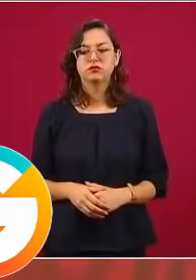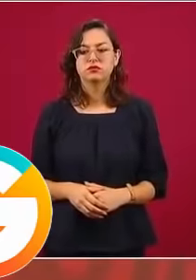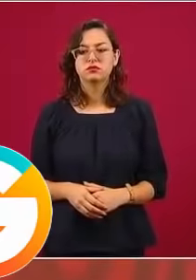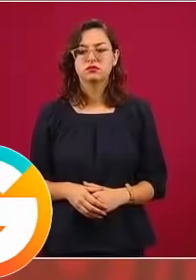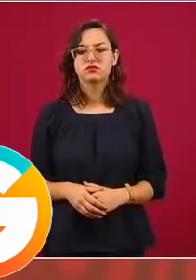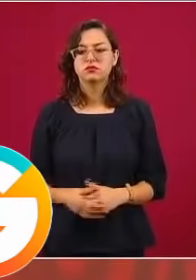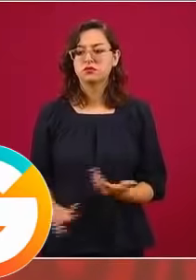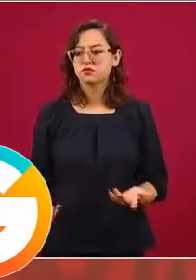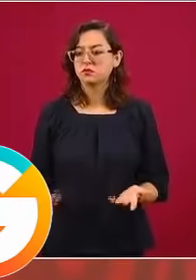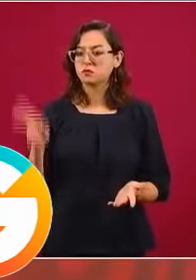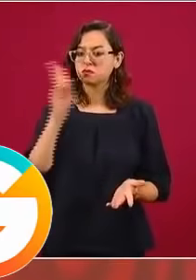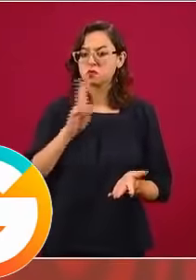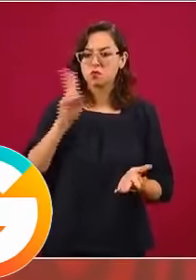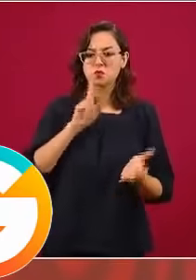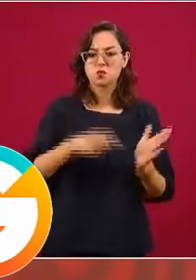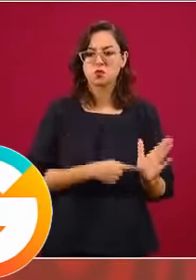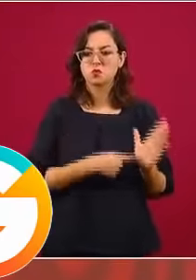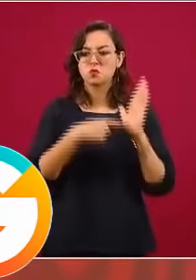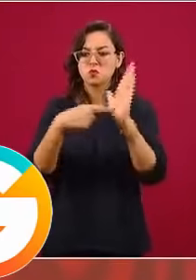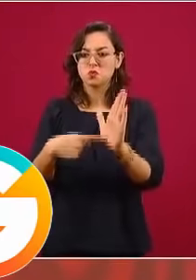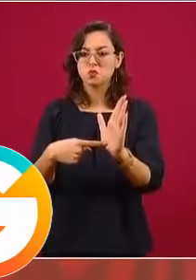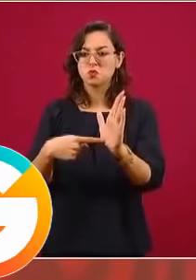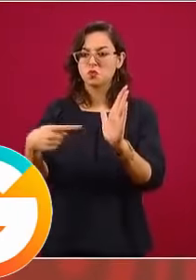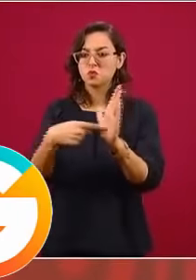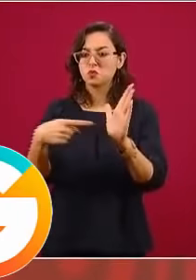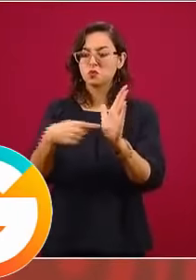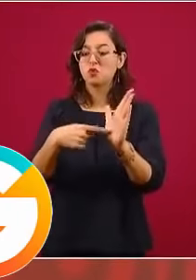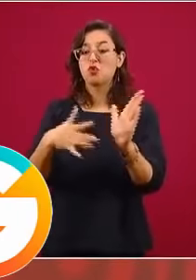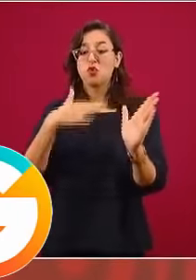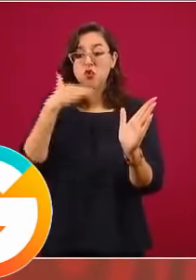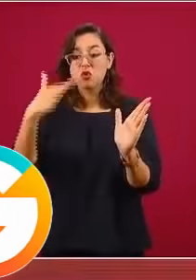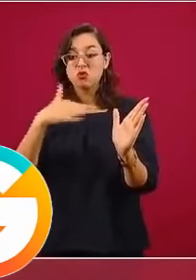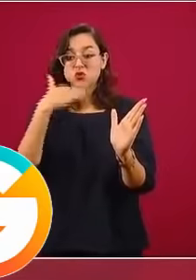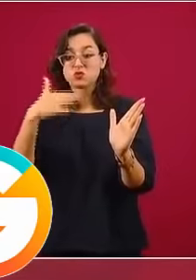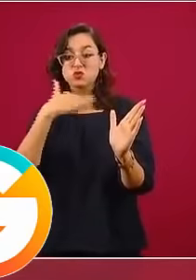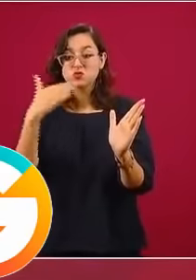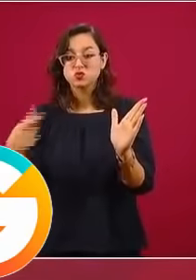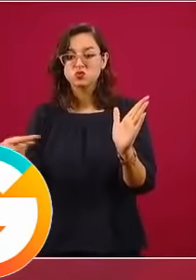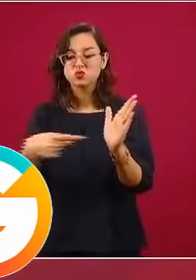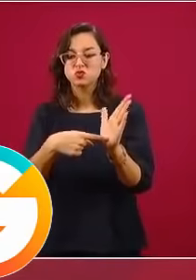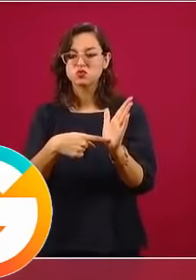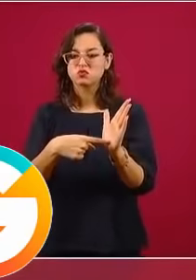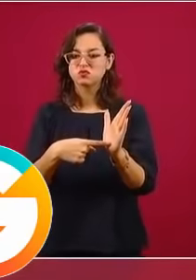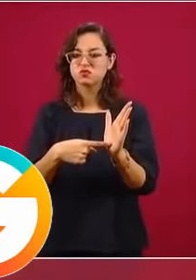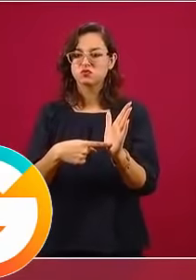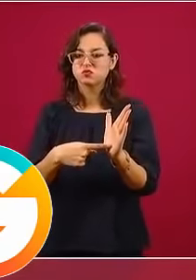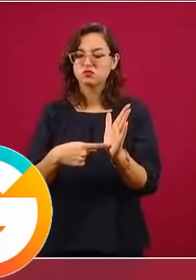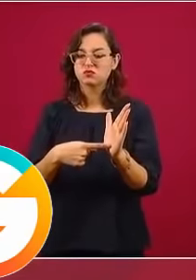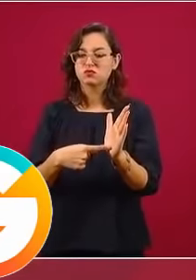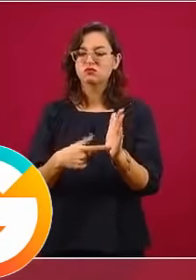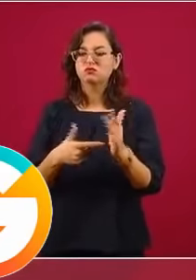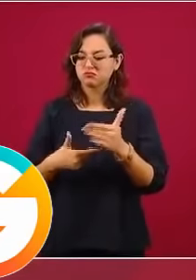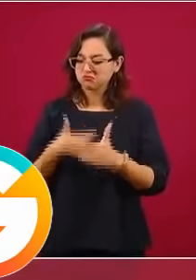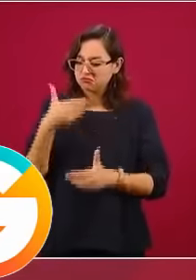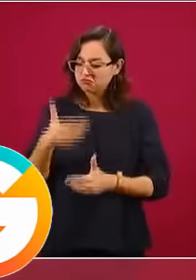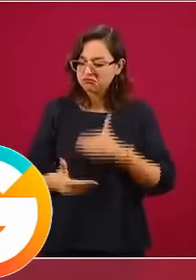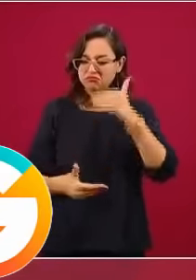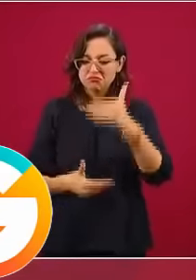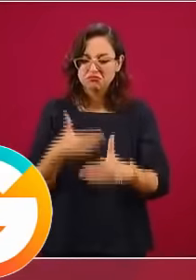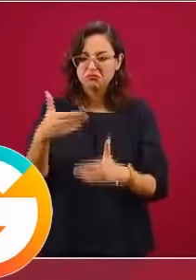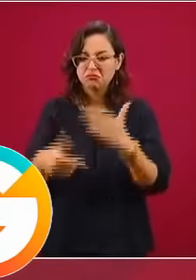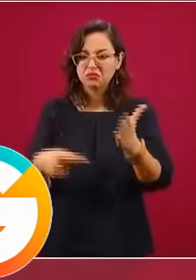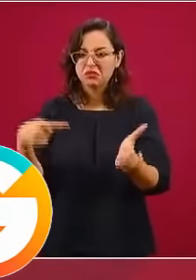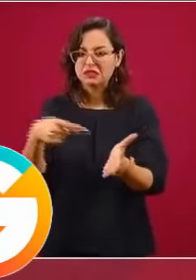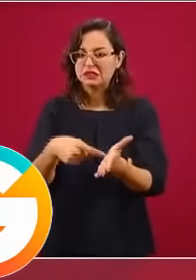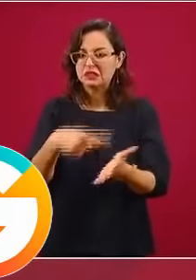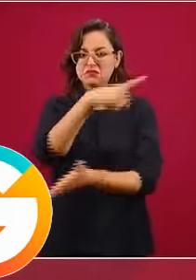una prueba se da a conocer que tenga que ver con la corrupción y por el debido proceso esa prueba